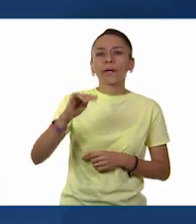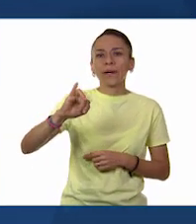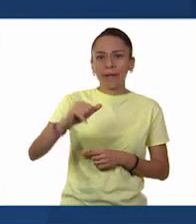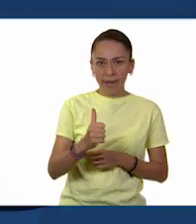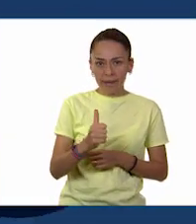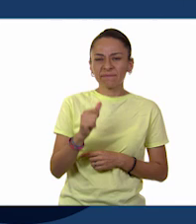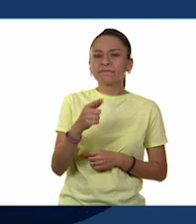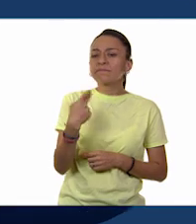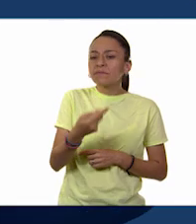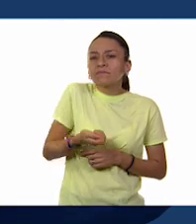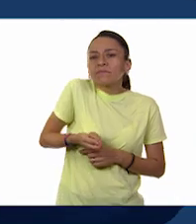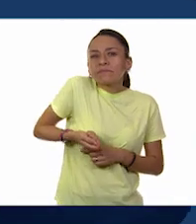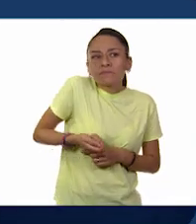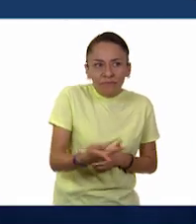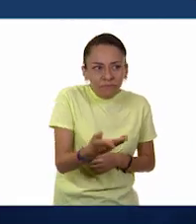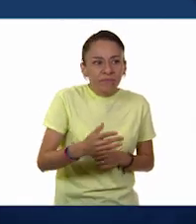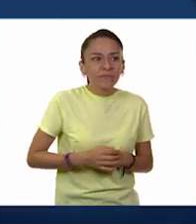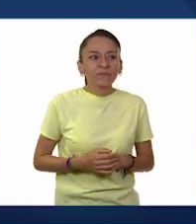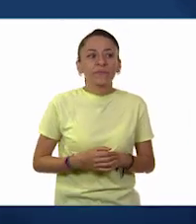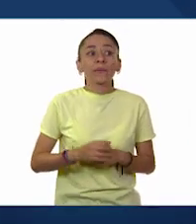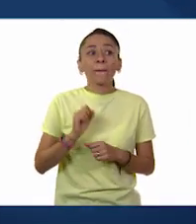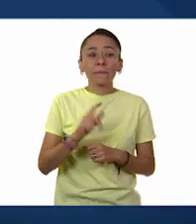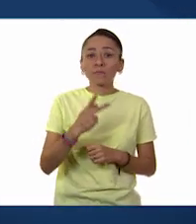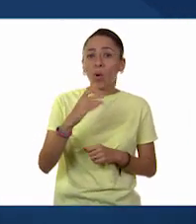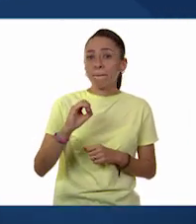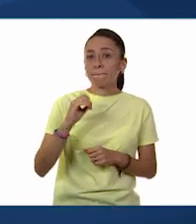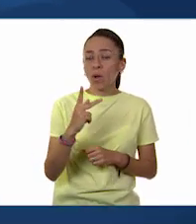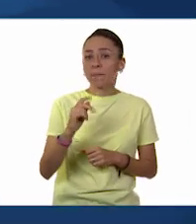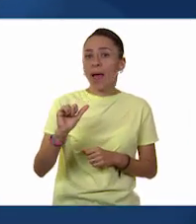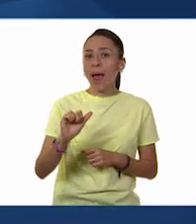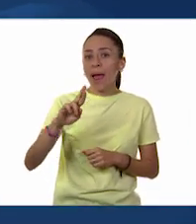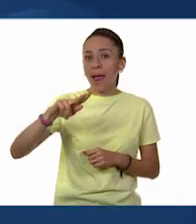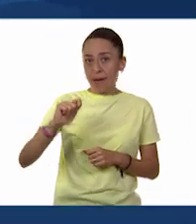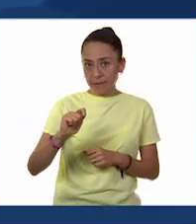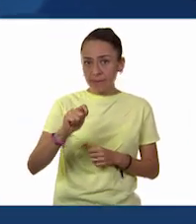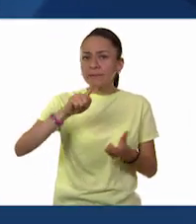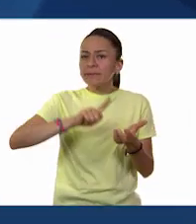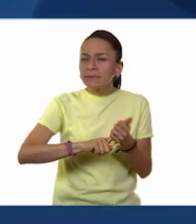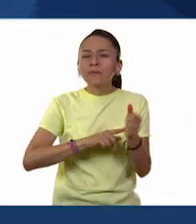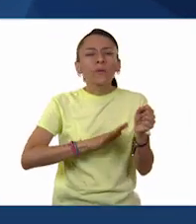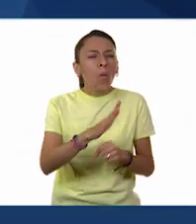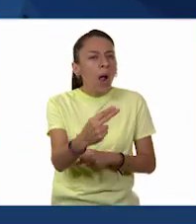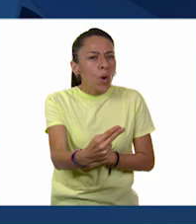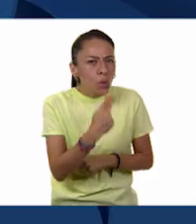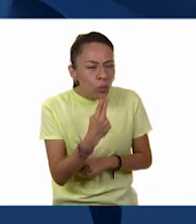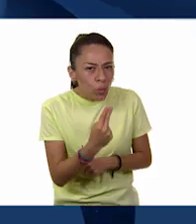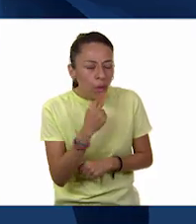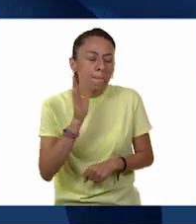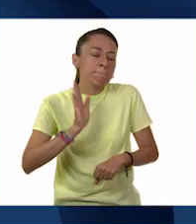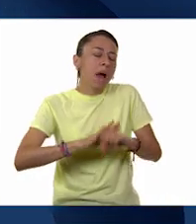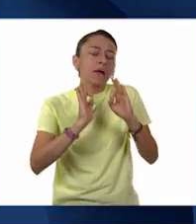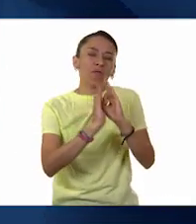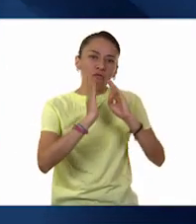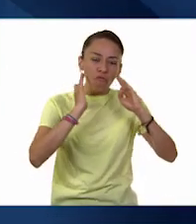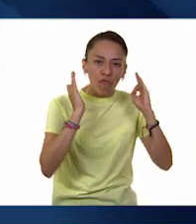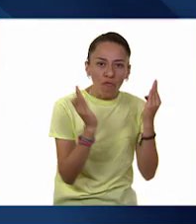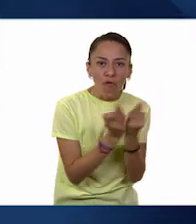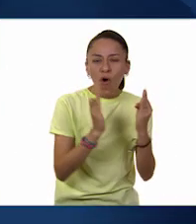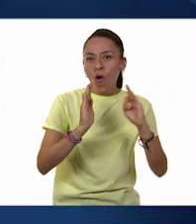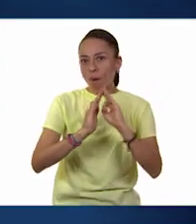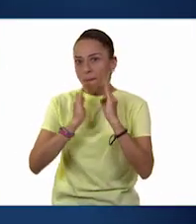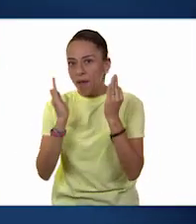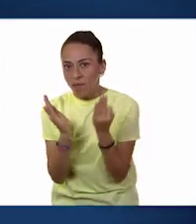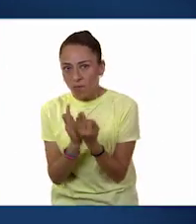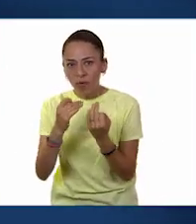Art, cuya característica principal es el uso de la geometría en sus obras artísticas.